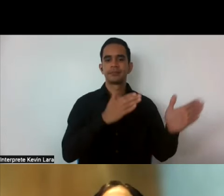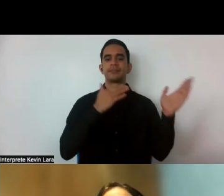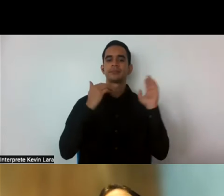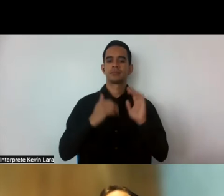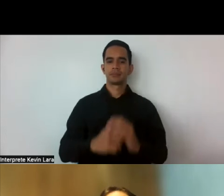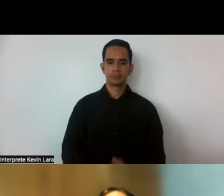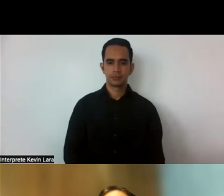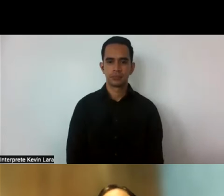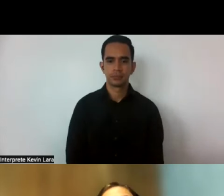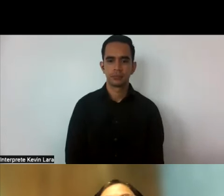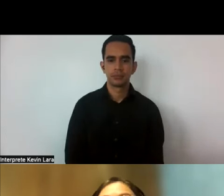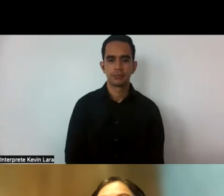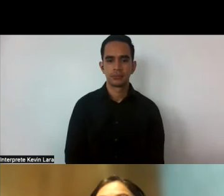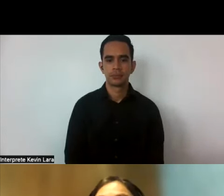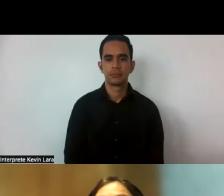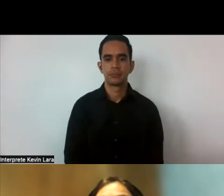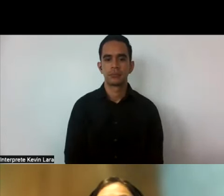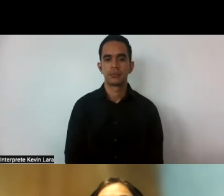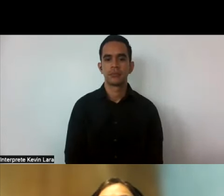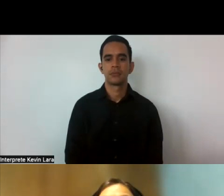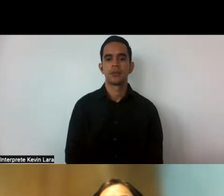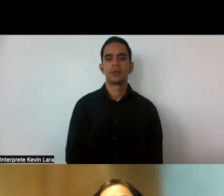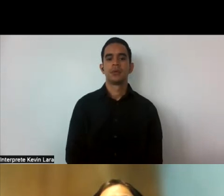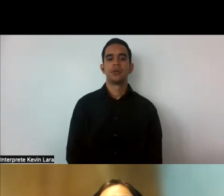¿Qué les transmite esta imagen?